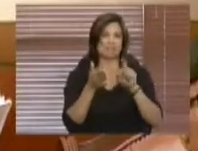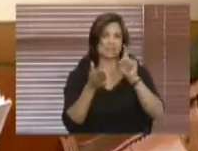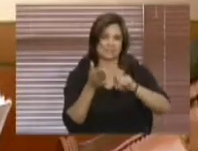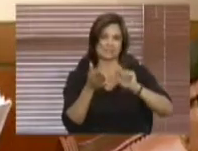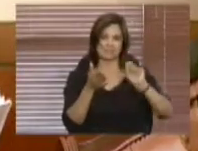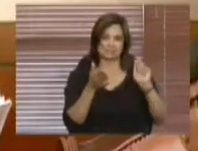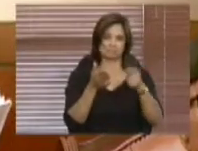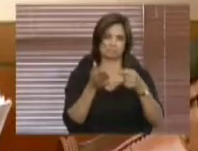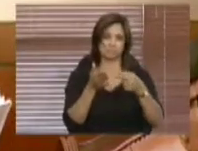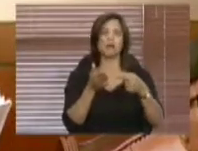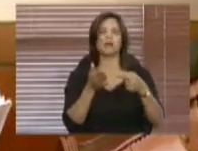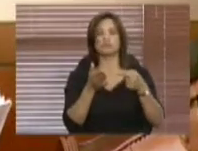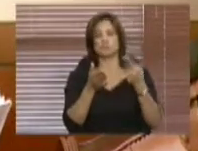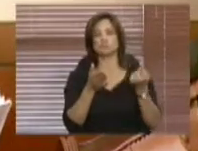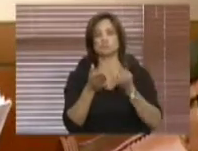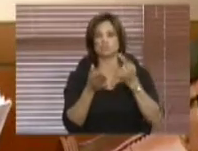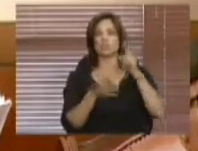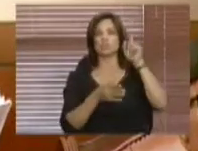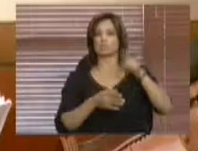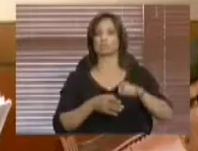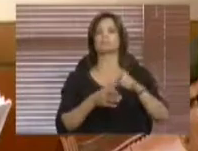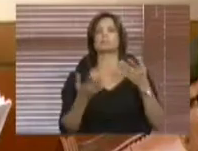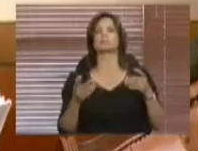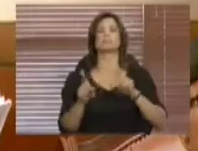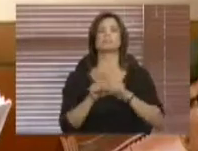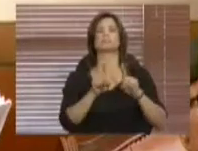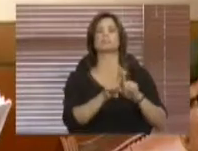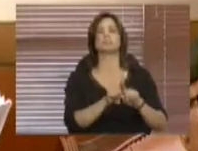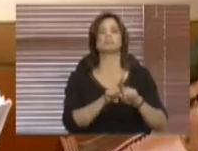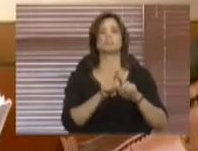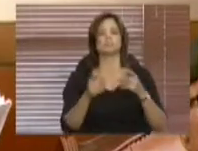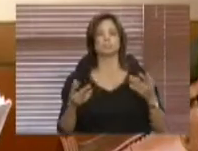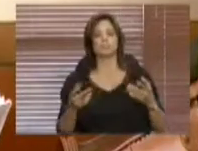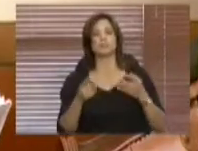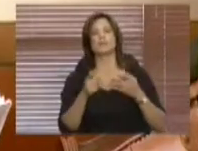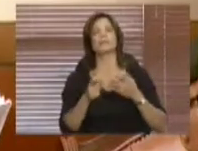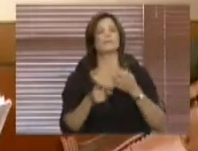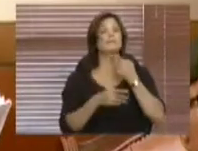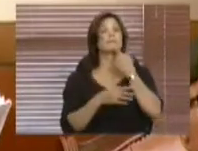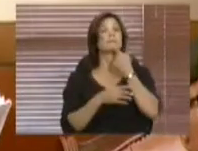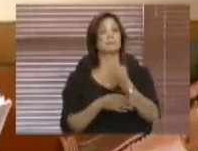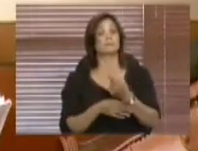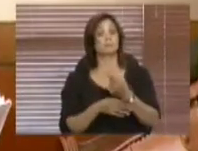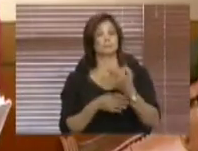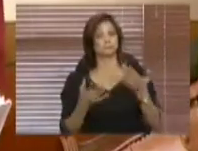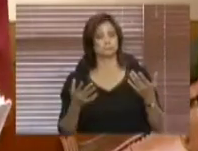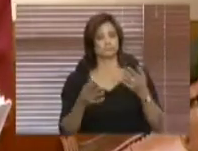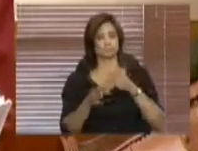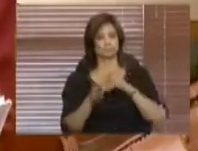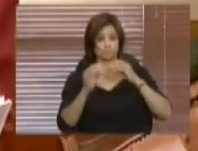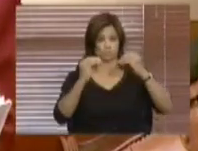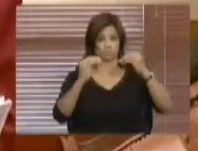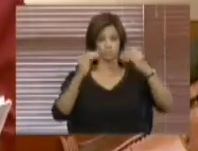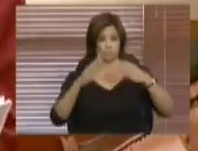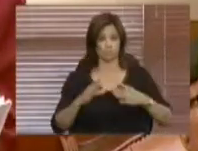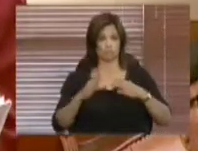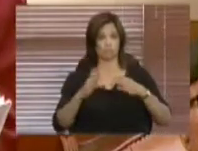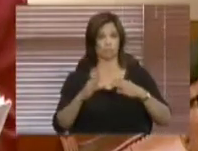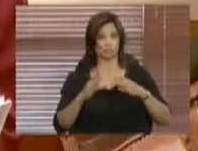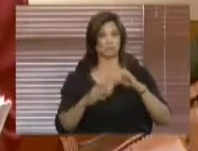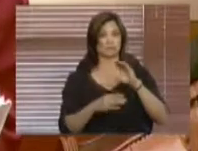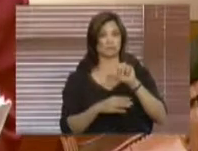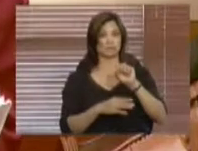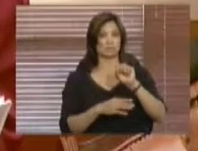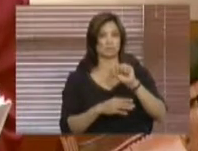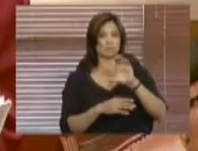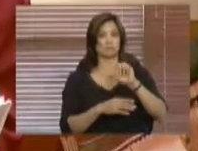la renovación del pacto social. En otras palabras, como dirían los profesores García Escudero